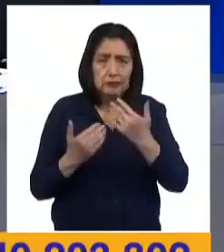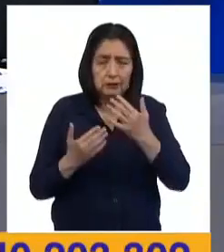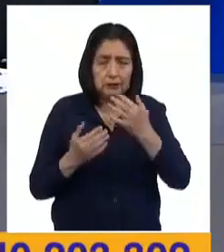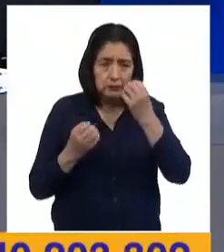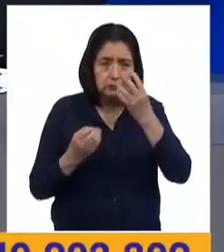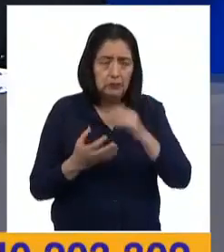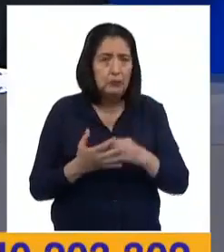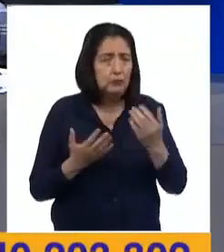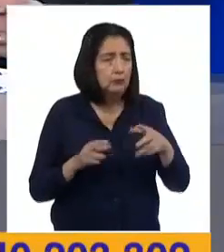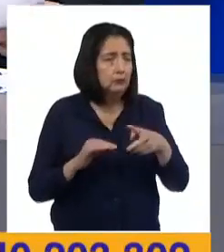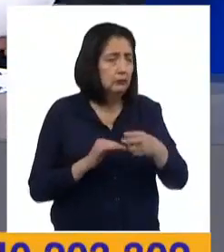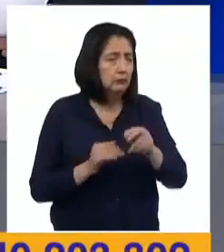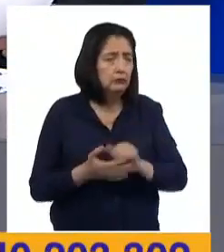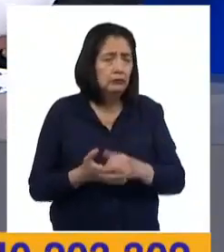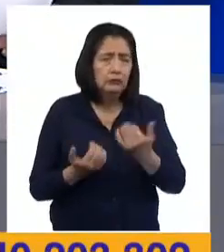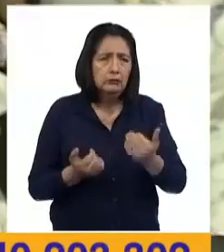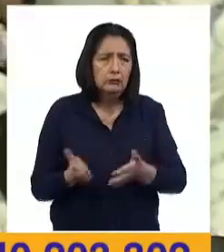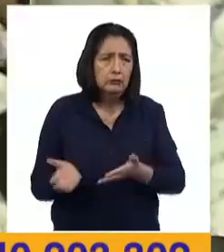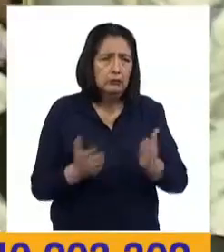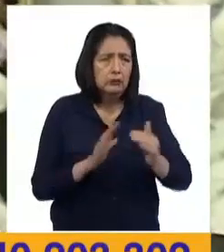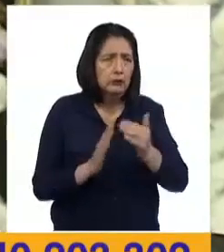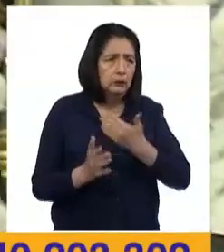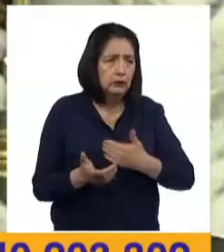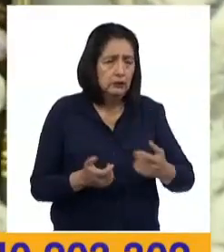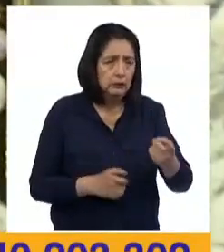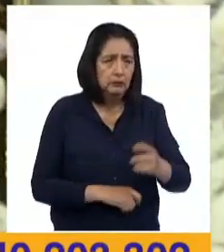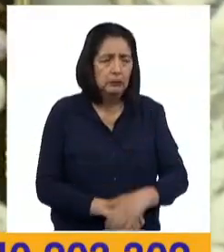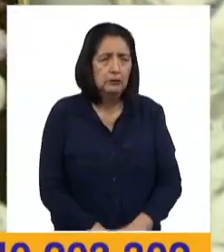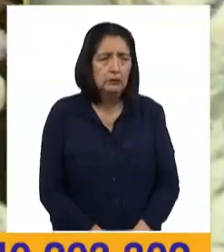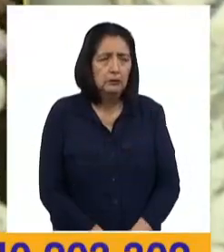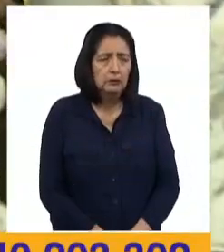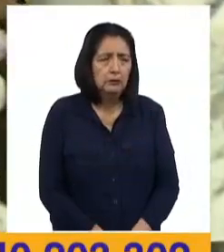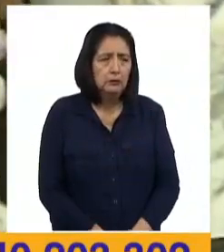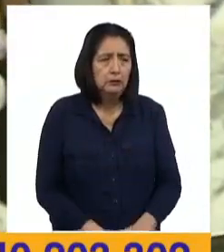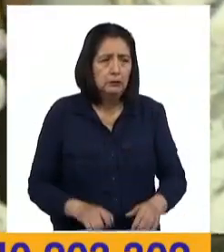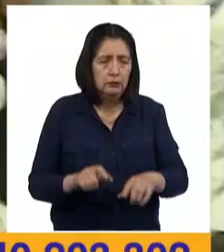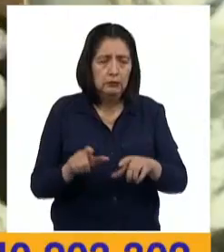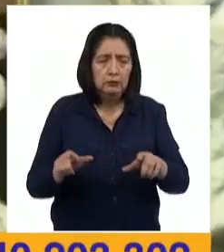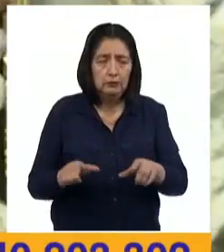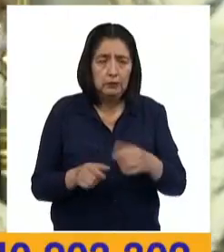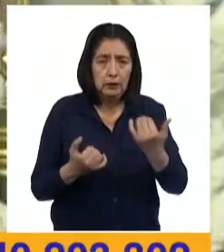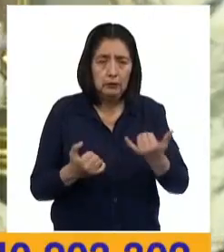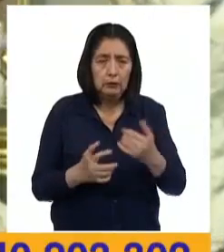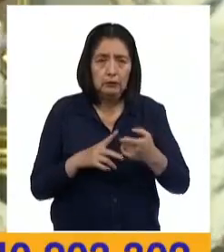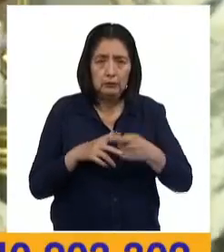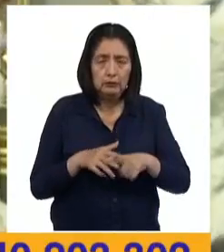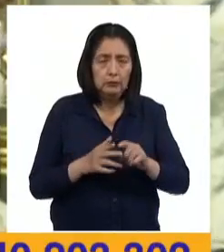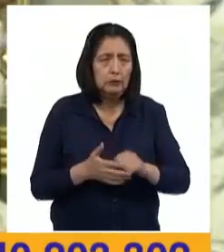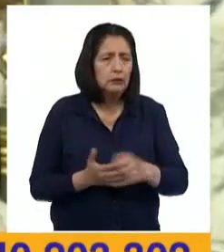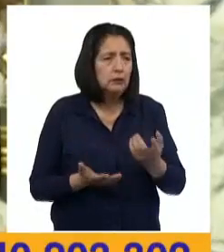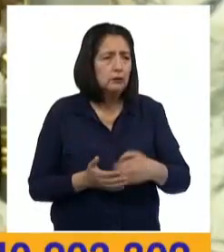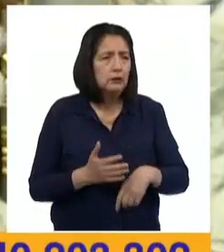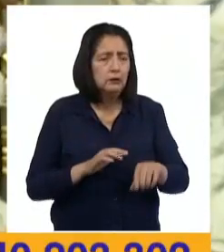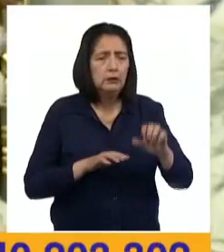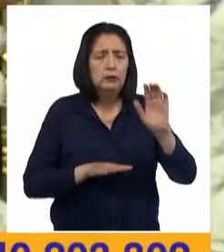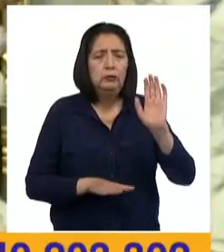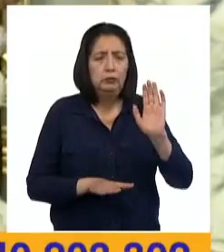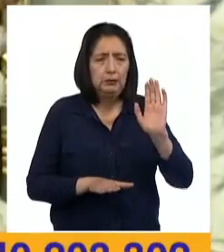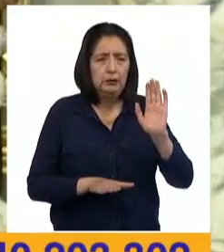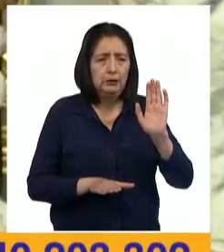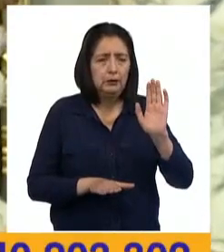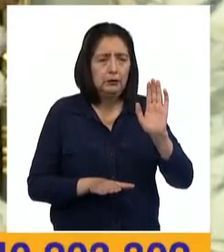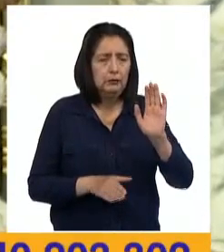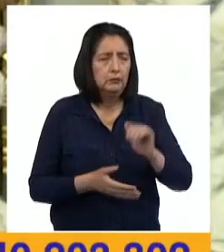Gracias por esta información. Tenemos que cortar ese despacho. Vamos a Palacio de Gobierno. Salón Dorado. En breves segundos se va a dar inicio a la ceremonia de